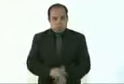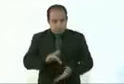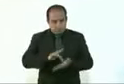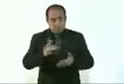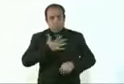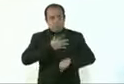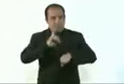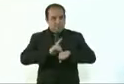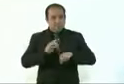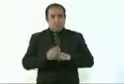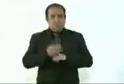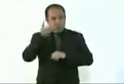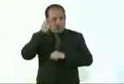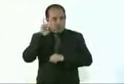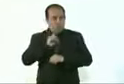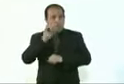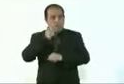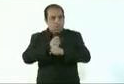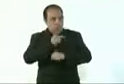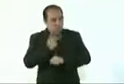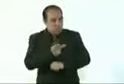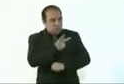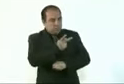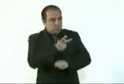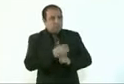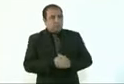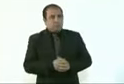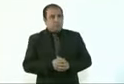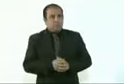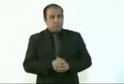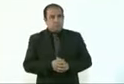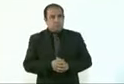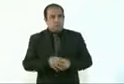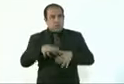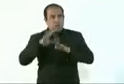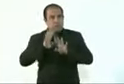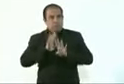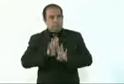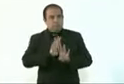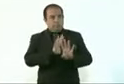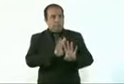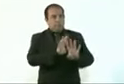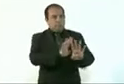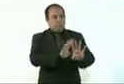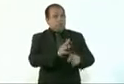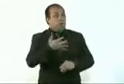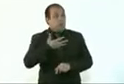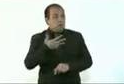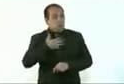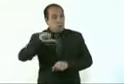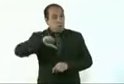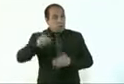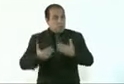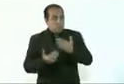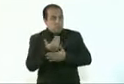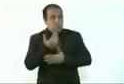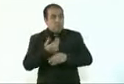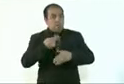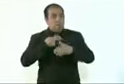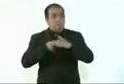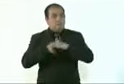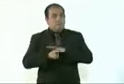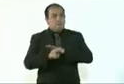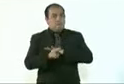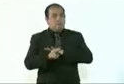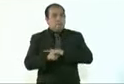Gracias, buenos días. Doctora, primero quisiera preguntarle sobre una manifestación que se registró esta mañana en el Metro